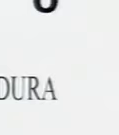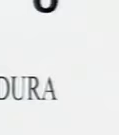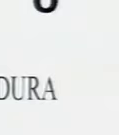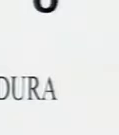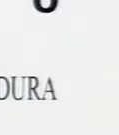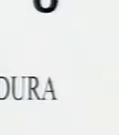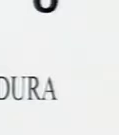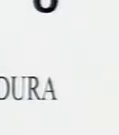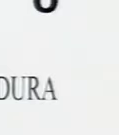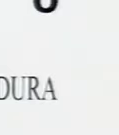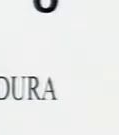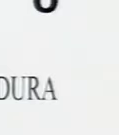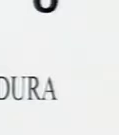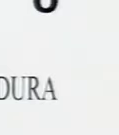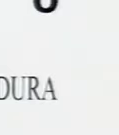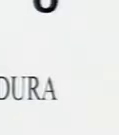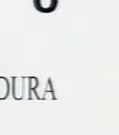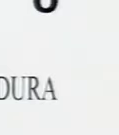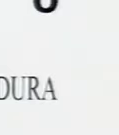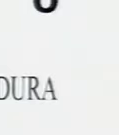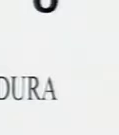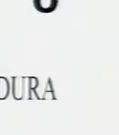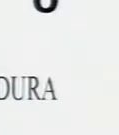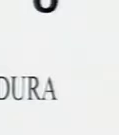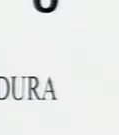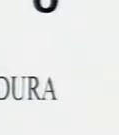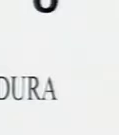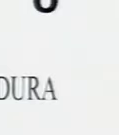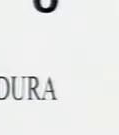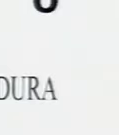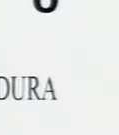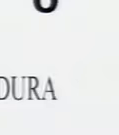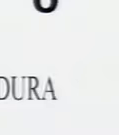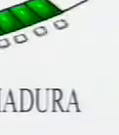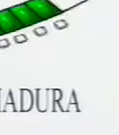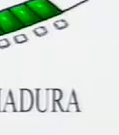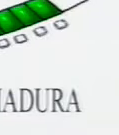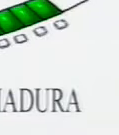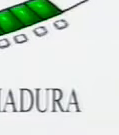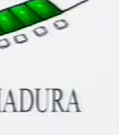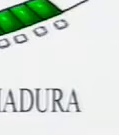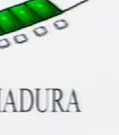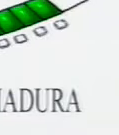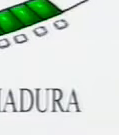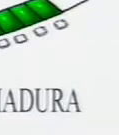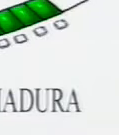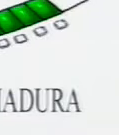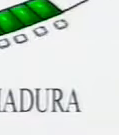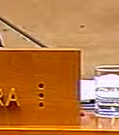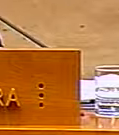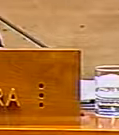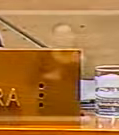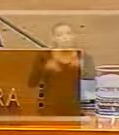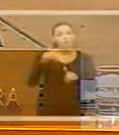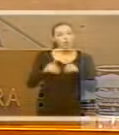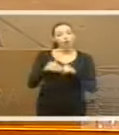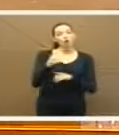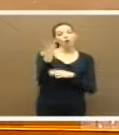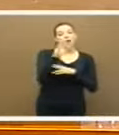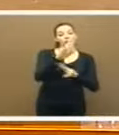abstención. Por unanimidad de la Cámara, se aprueba la transacción. A continuación, señorías, pasamos a votar las enmiendas reservadas por el